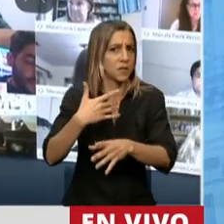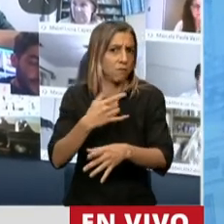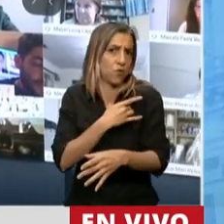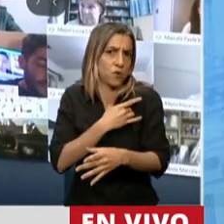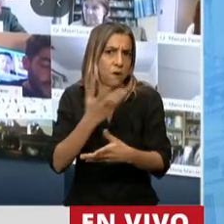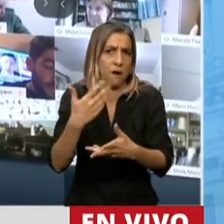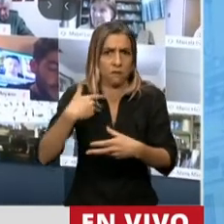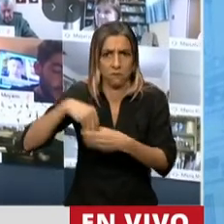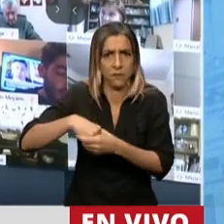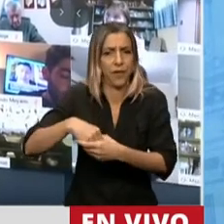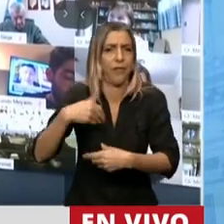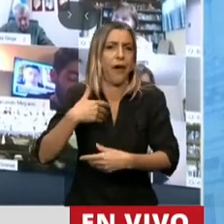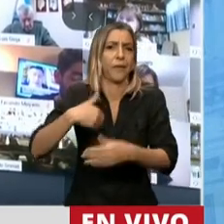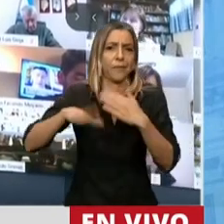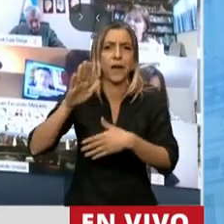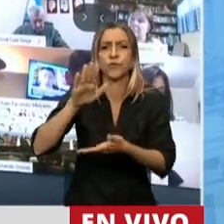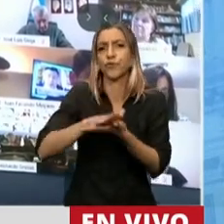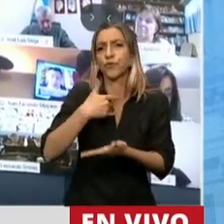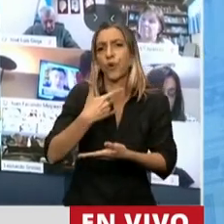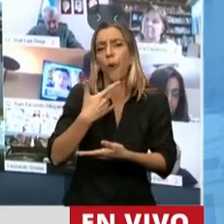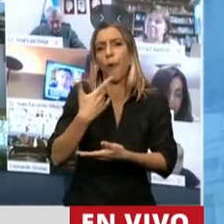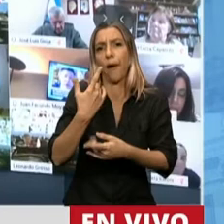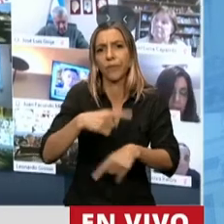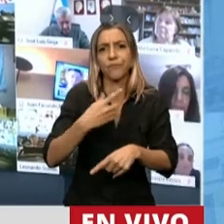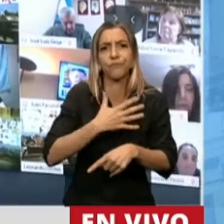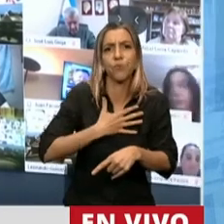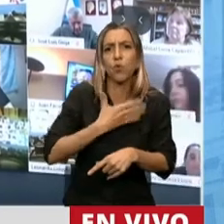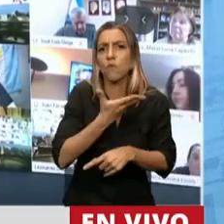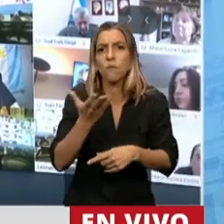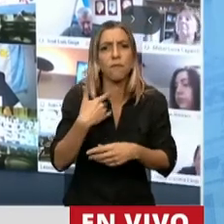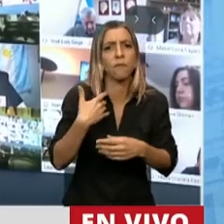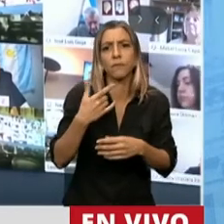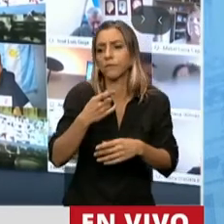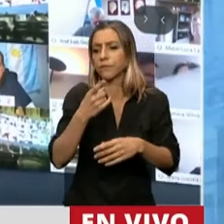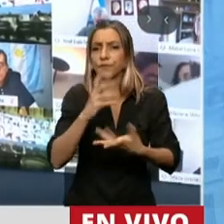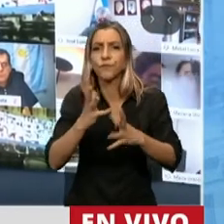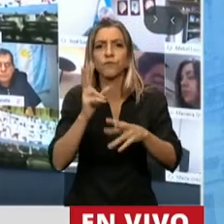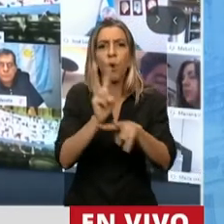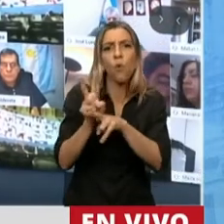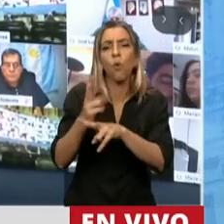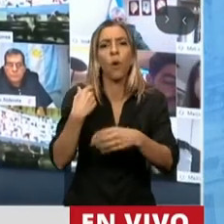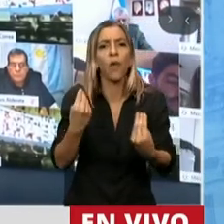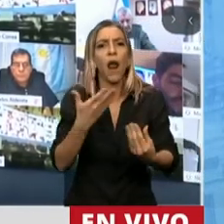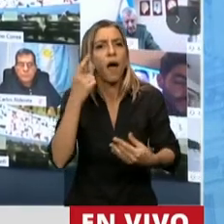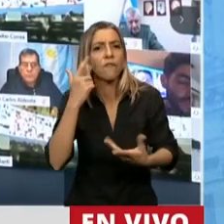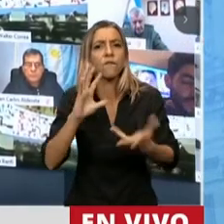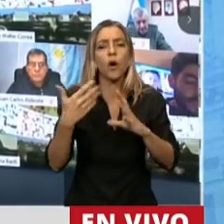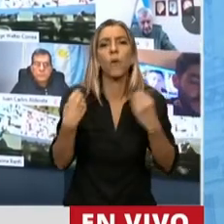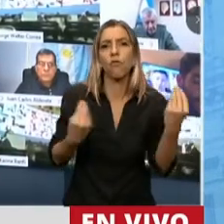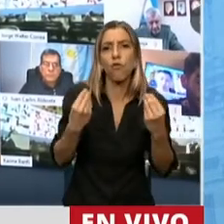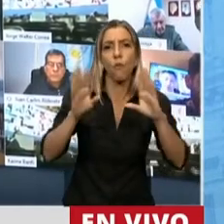Formación de Recursos Humanos, de mantenimiento de la clínica fonaudiológica, con un servicio social por años,